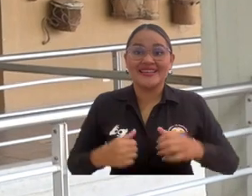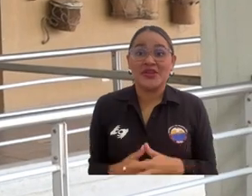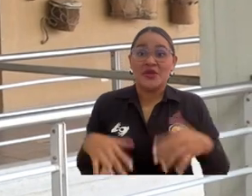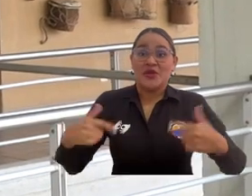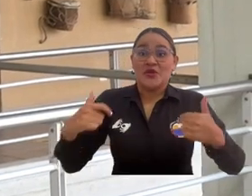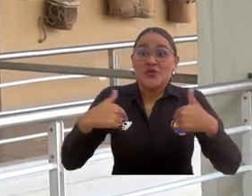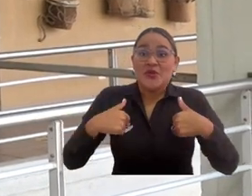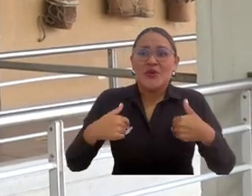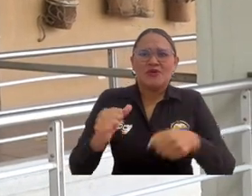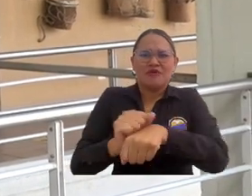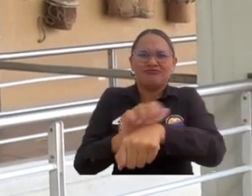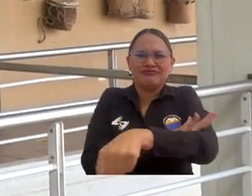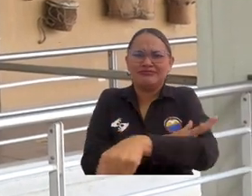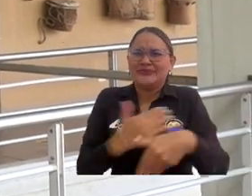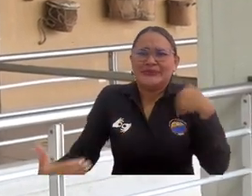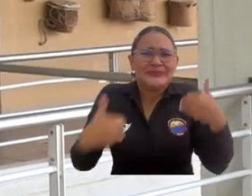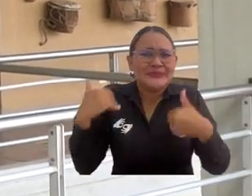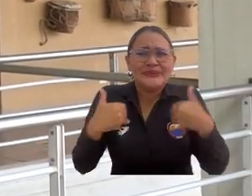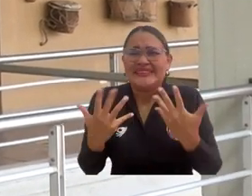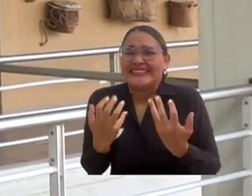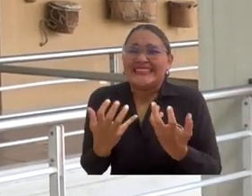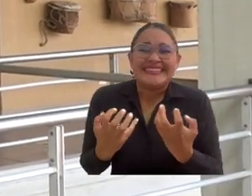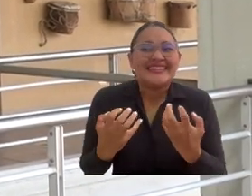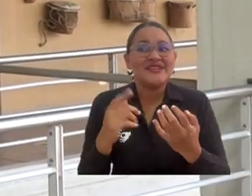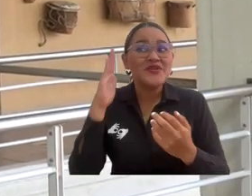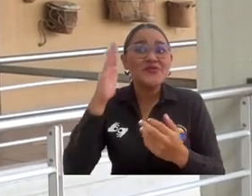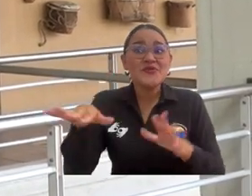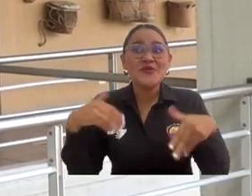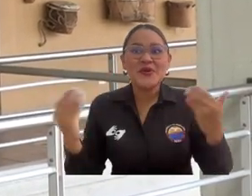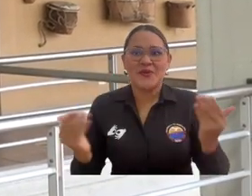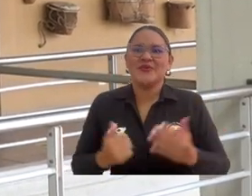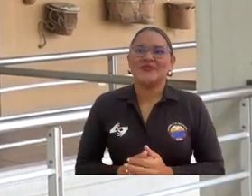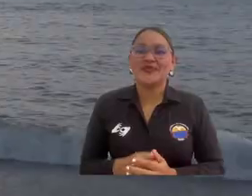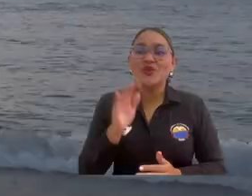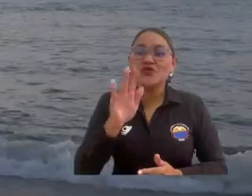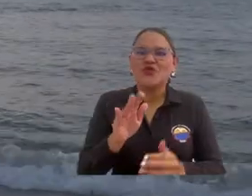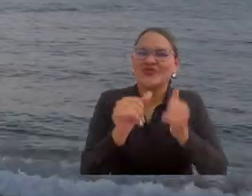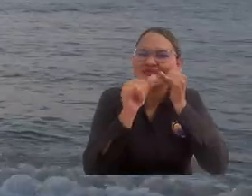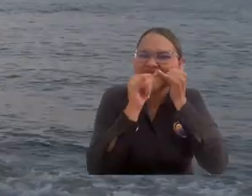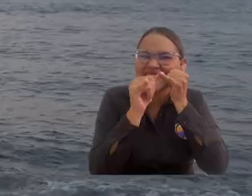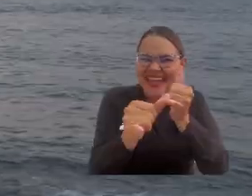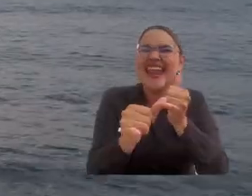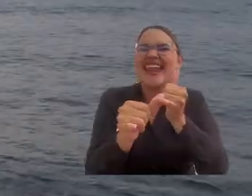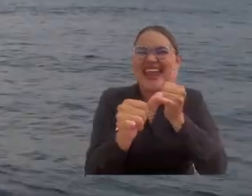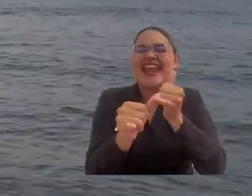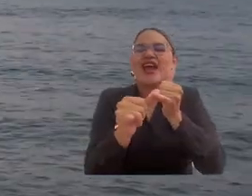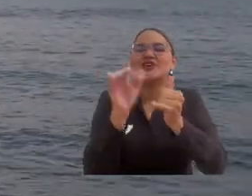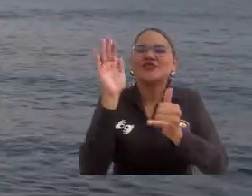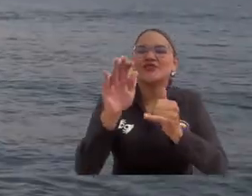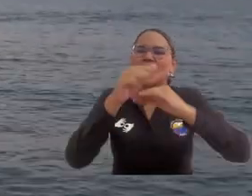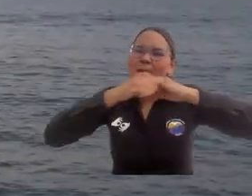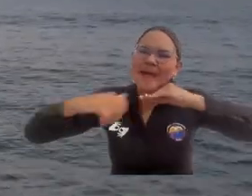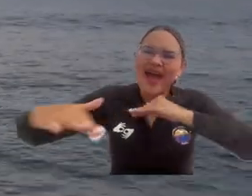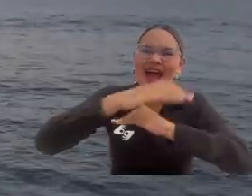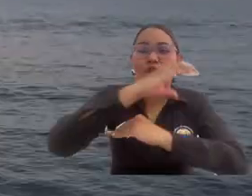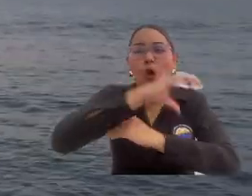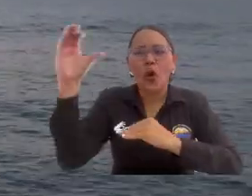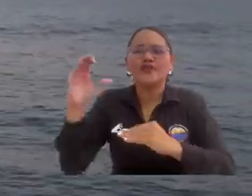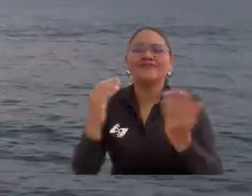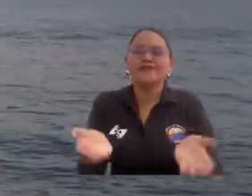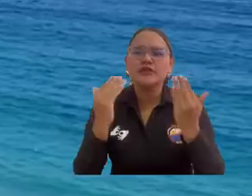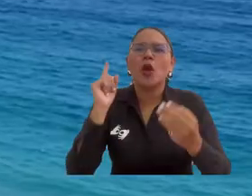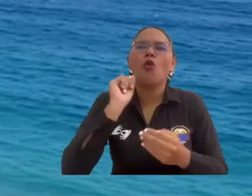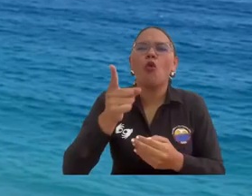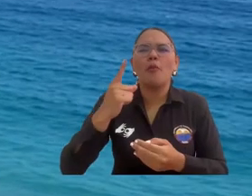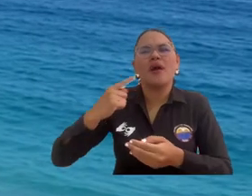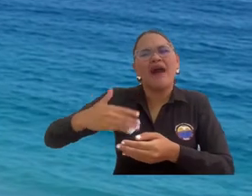la emoción es como ansiosa de saber qué nos depara el futuro y pues la carrera en sí. La creación de la ingeniería marino-costera representa el esfuerzo